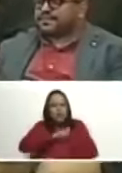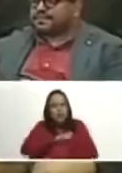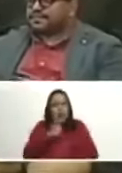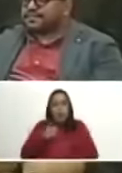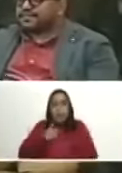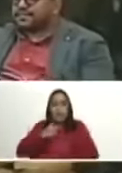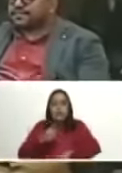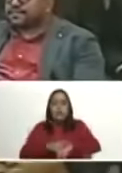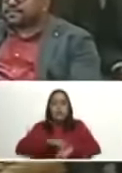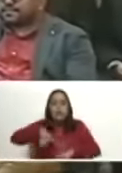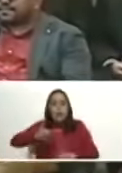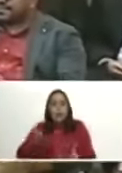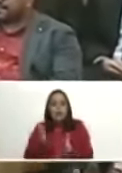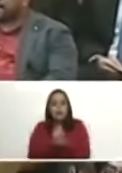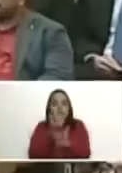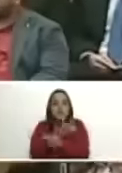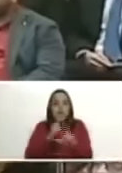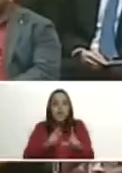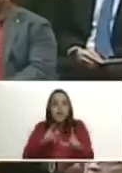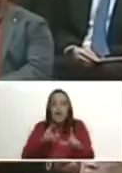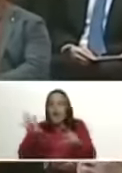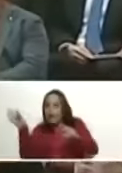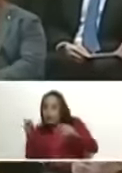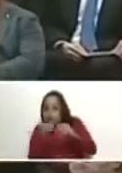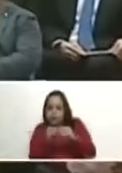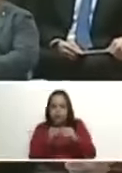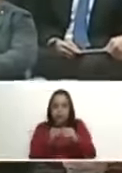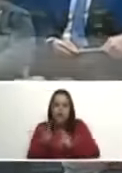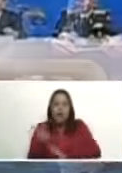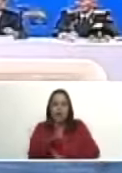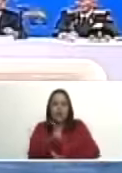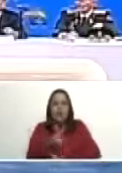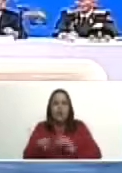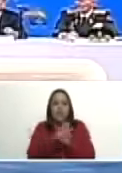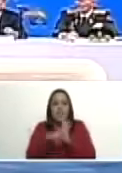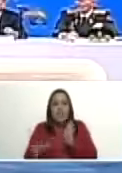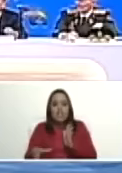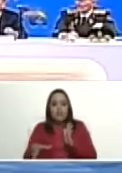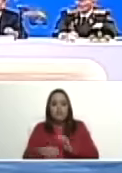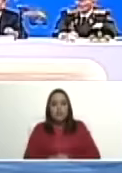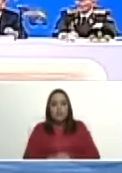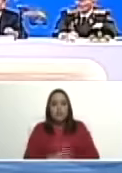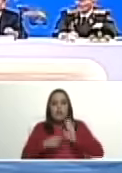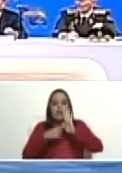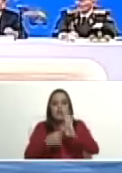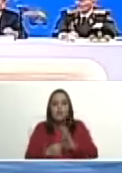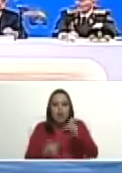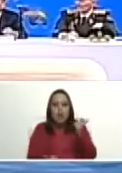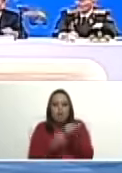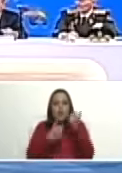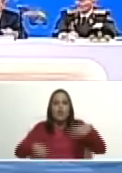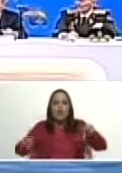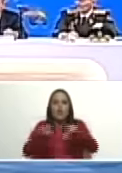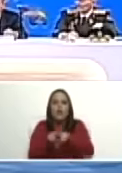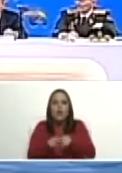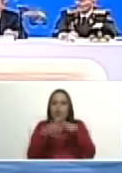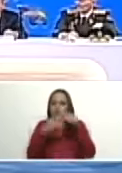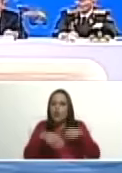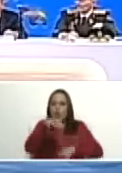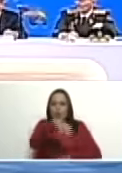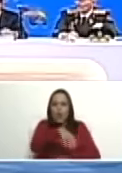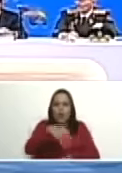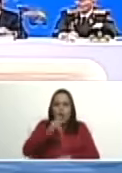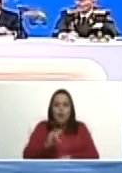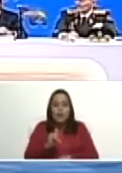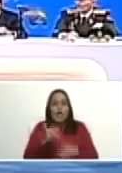se liberten, harán parte de la República con derechos y representación iguales a todos los demás que la componen. Ya